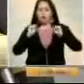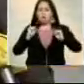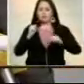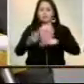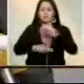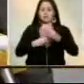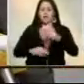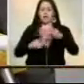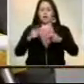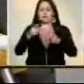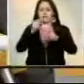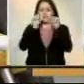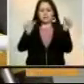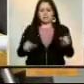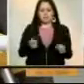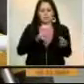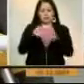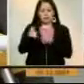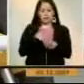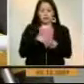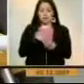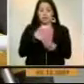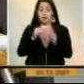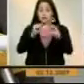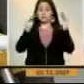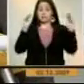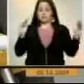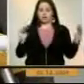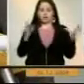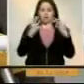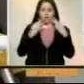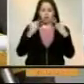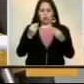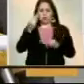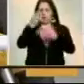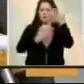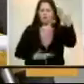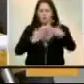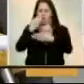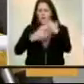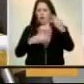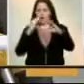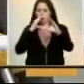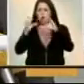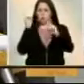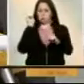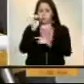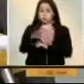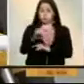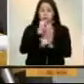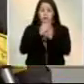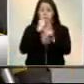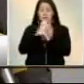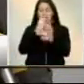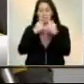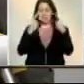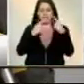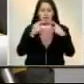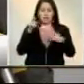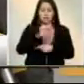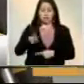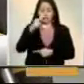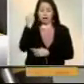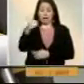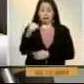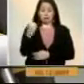Vista las múltiples llamadas, las múltiples correos y denuncias que hemos recibido de distintos usuarios a nivel